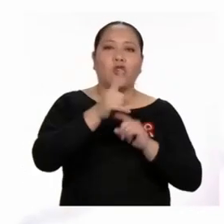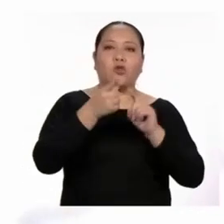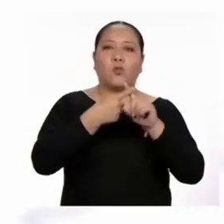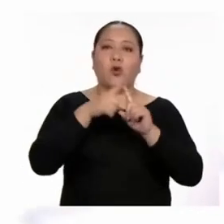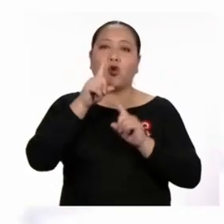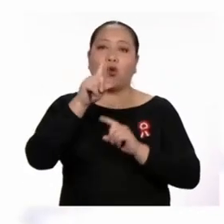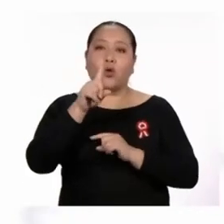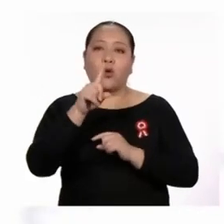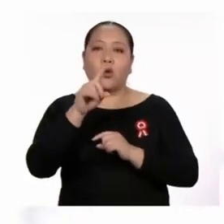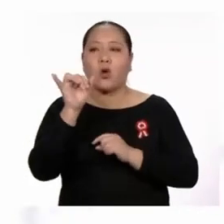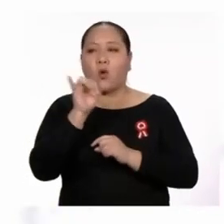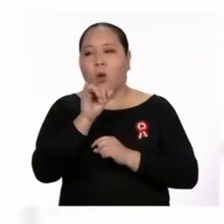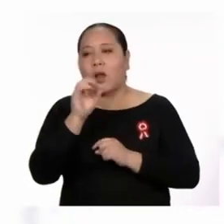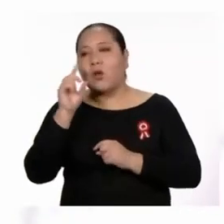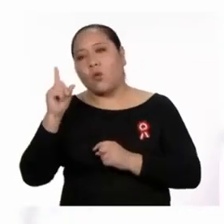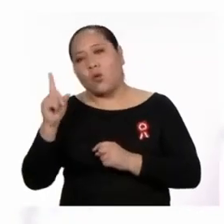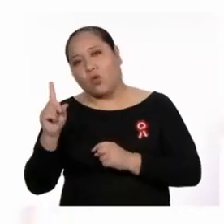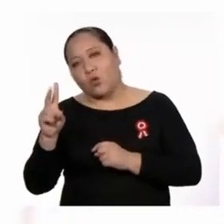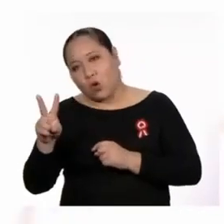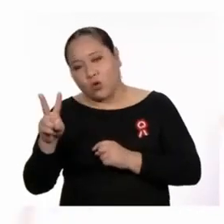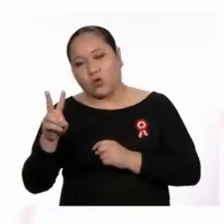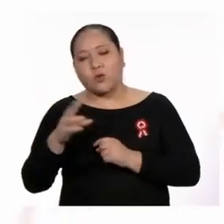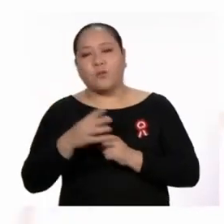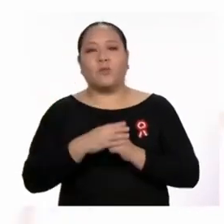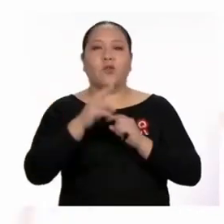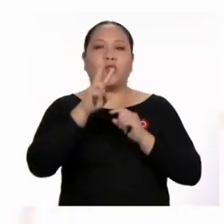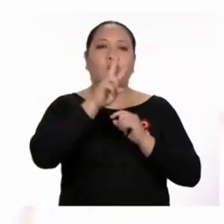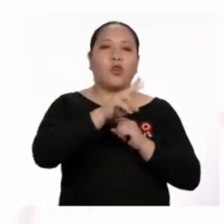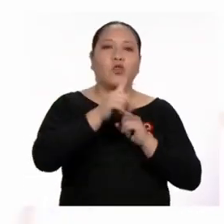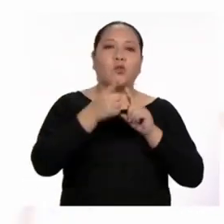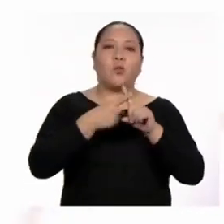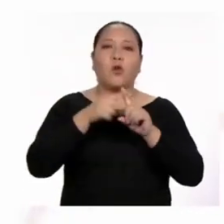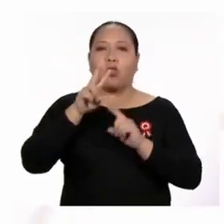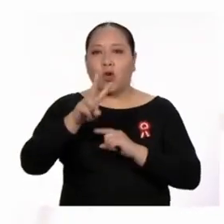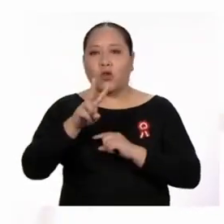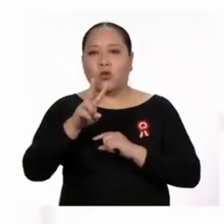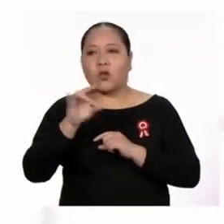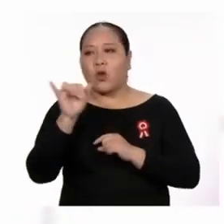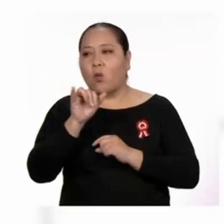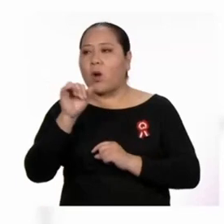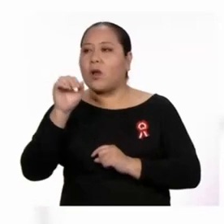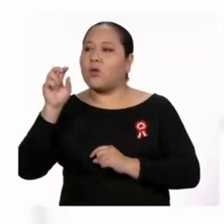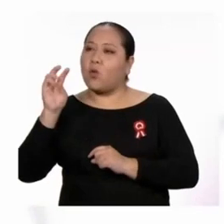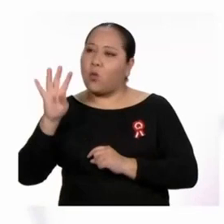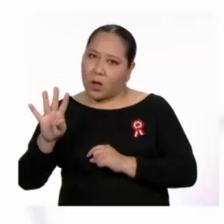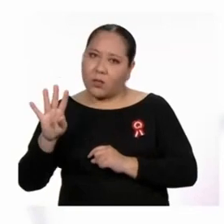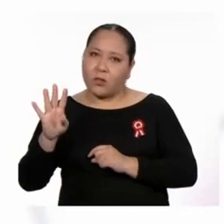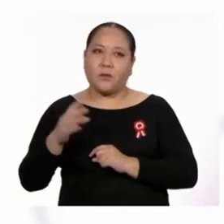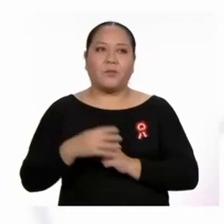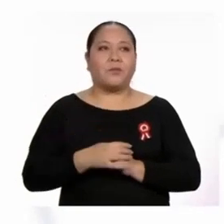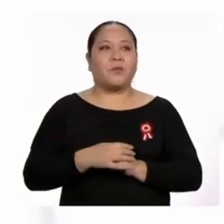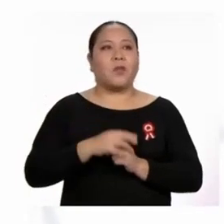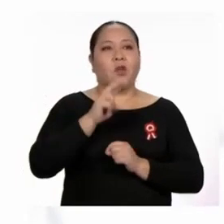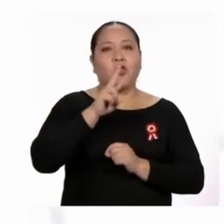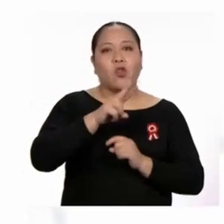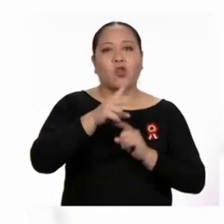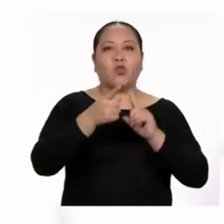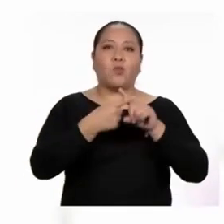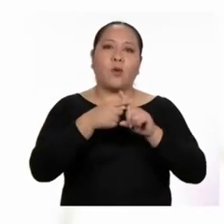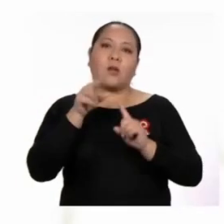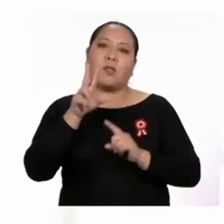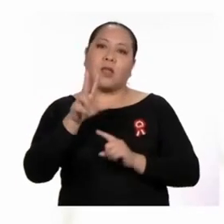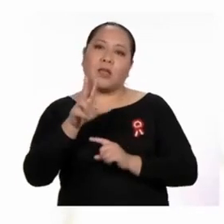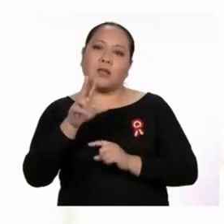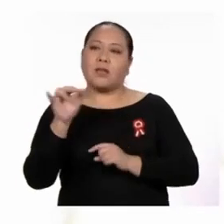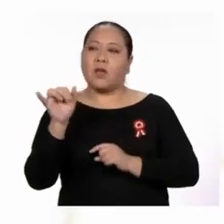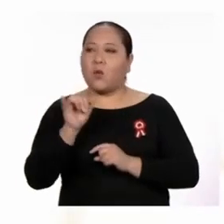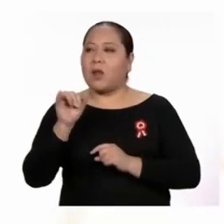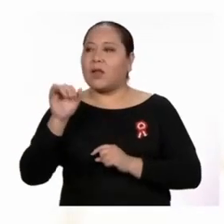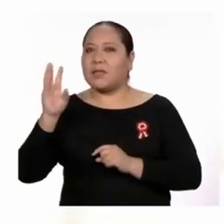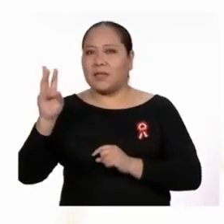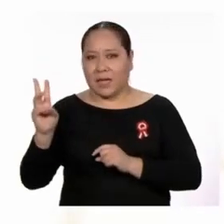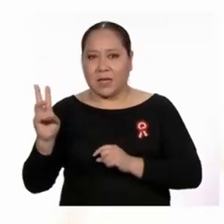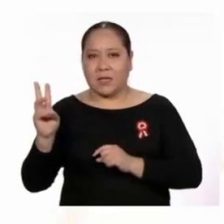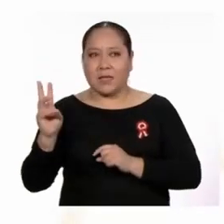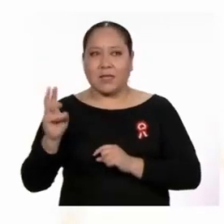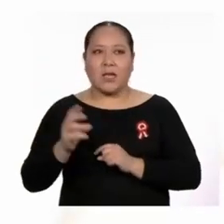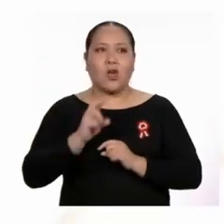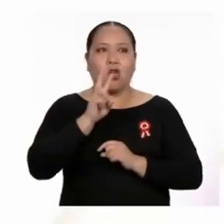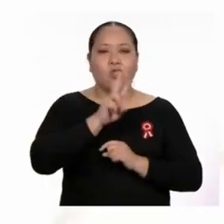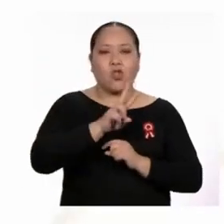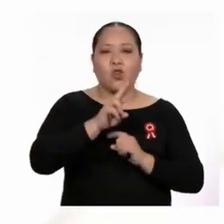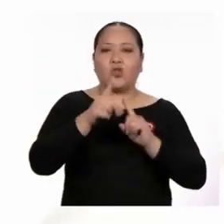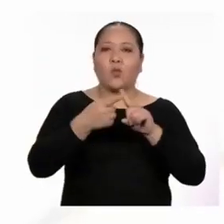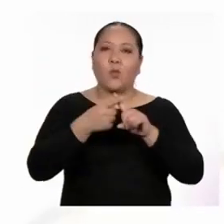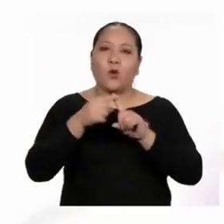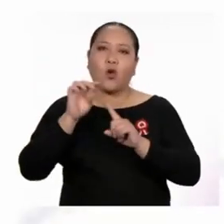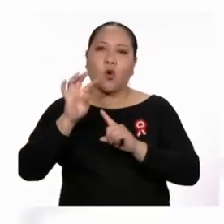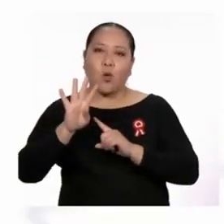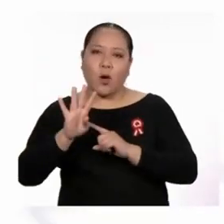2 por 1 igual 2. 2 por 2 igual 4. 2 por 3 igual 6. 2